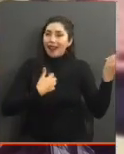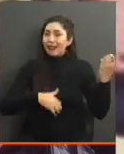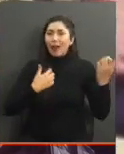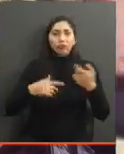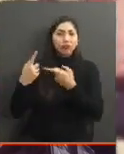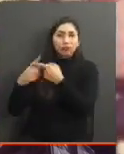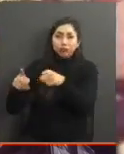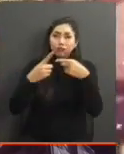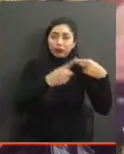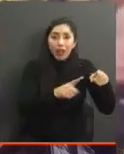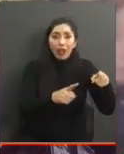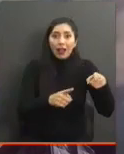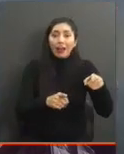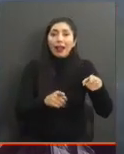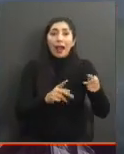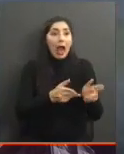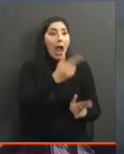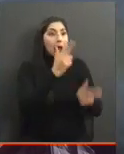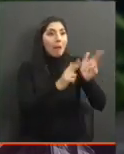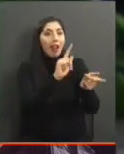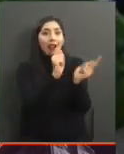las nuevas armas de la legua.